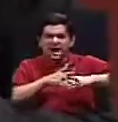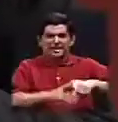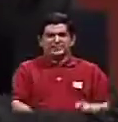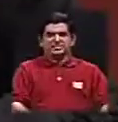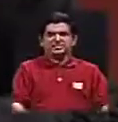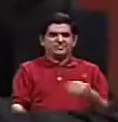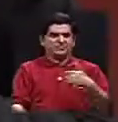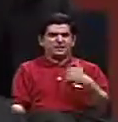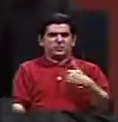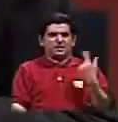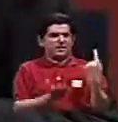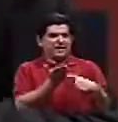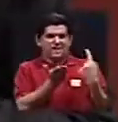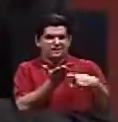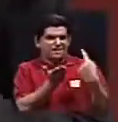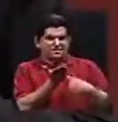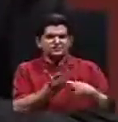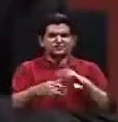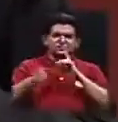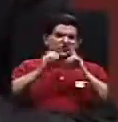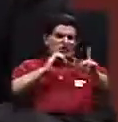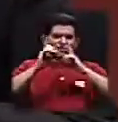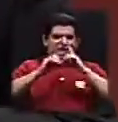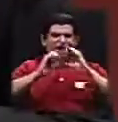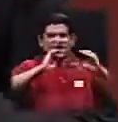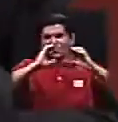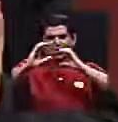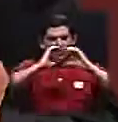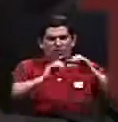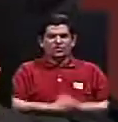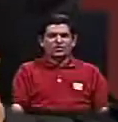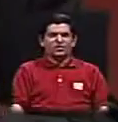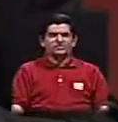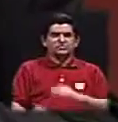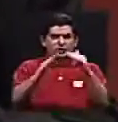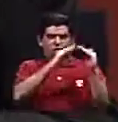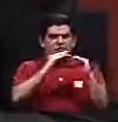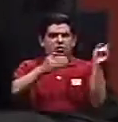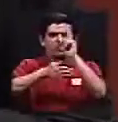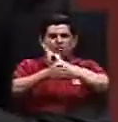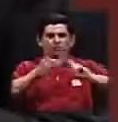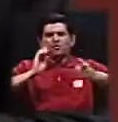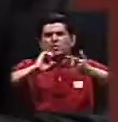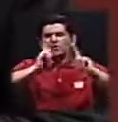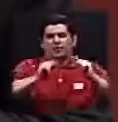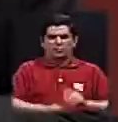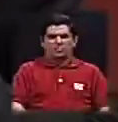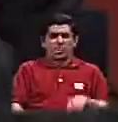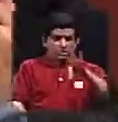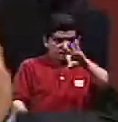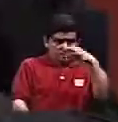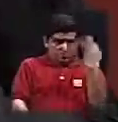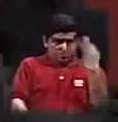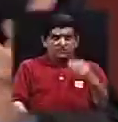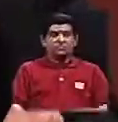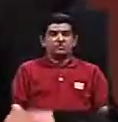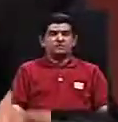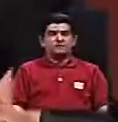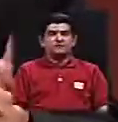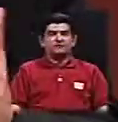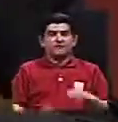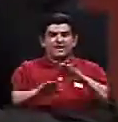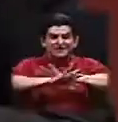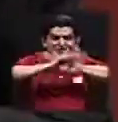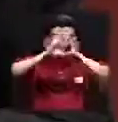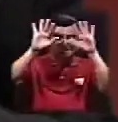de discusión, diálogo, comunicación con el resto de la comunidad universitaria para que fuera lo más